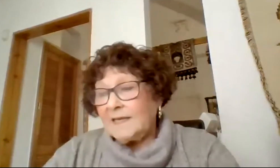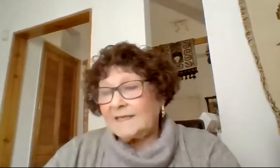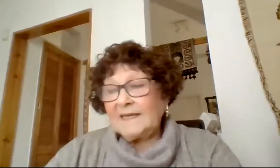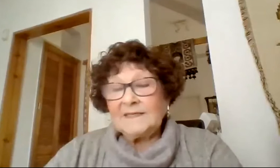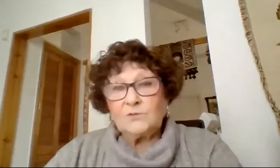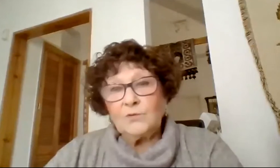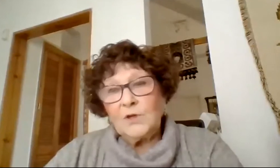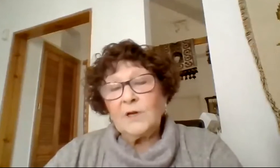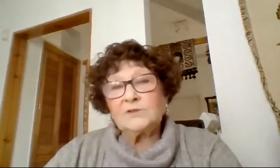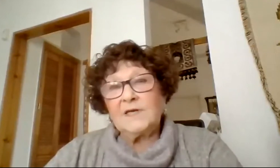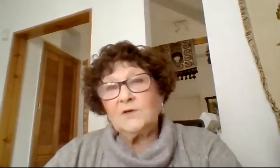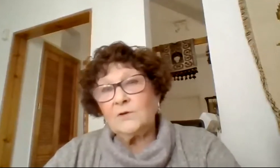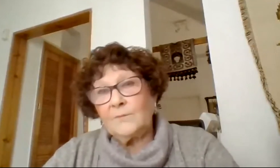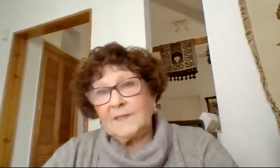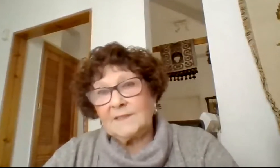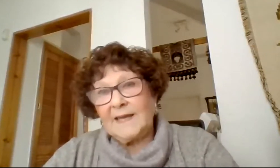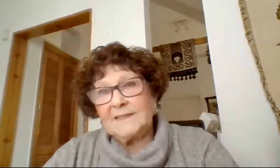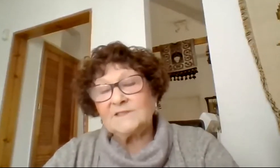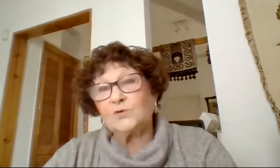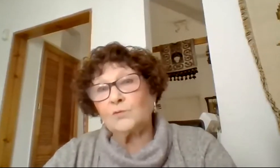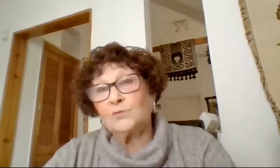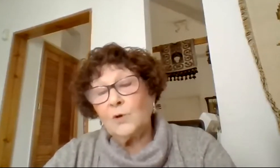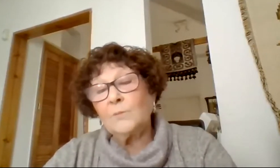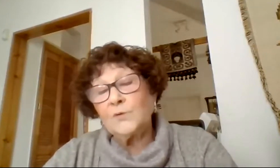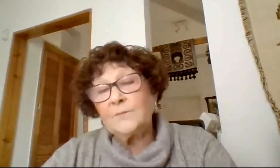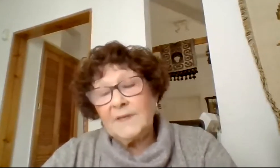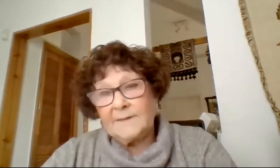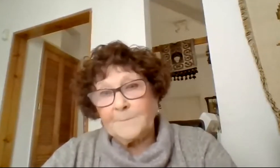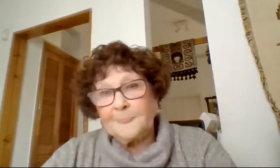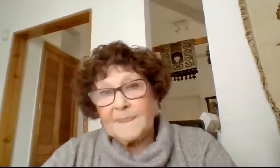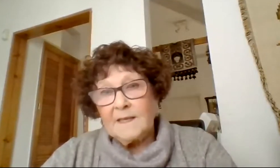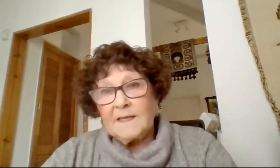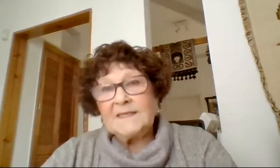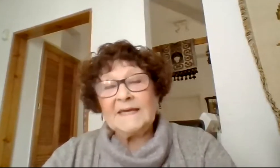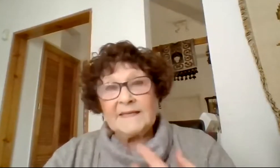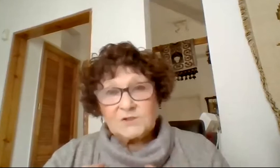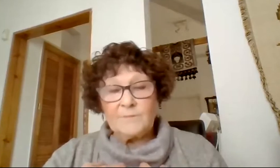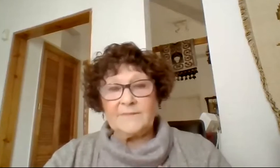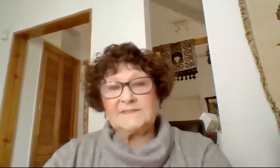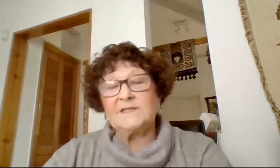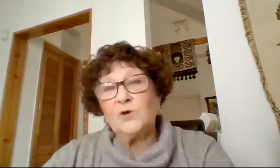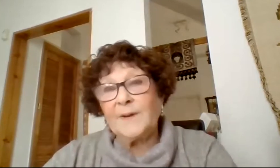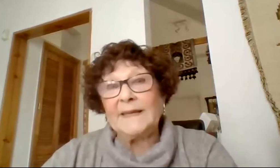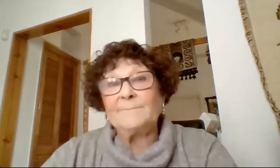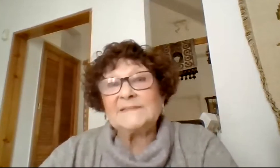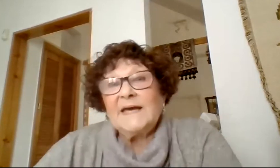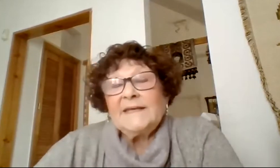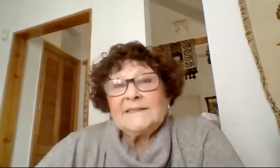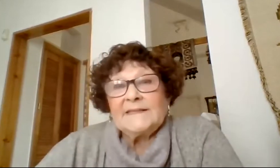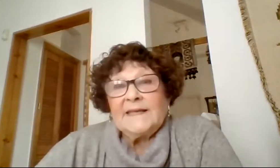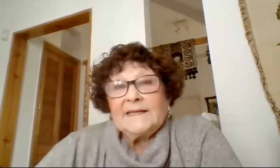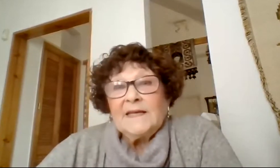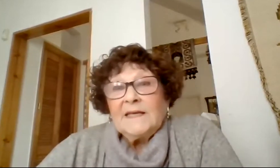Entonces, quien estudió en los años 90 y estructuró muy bien, y en eso me basé yo para